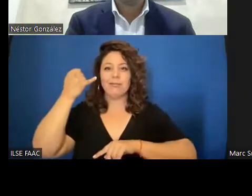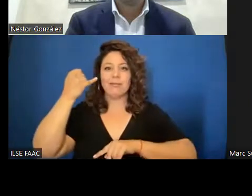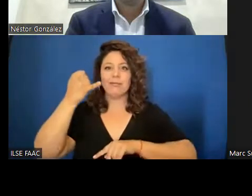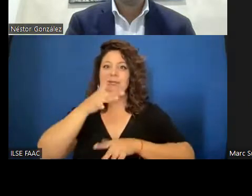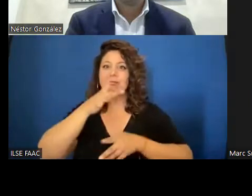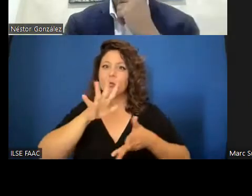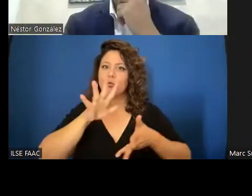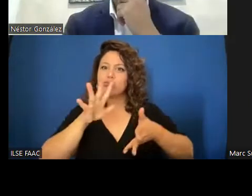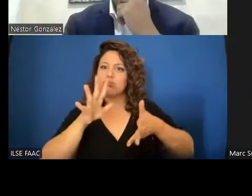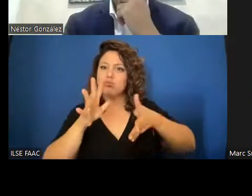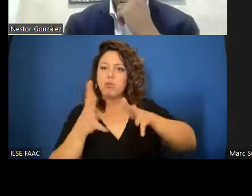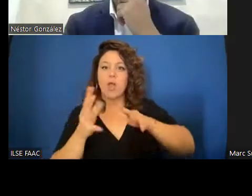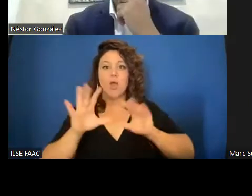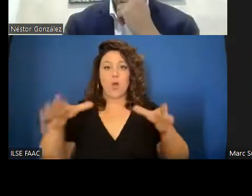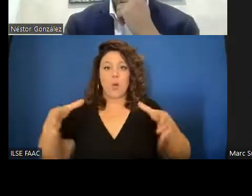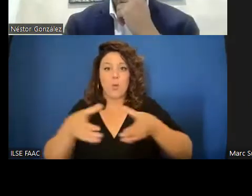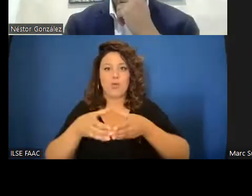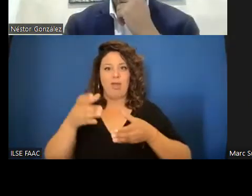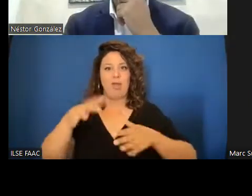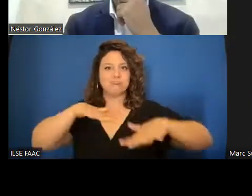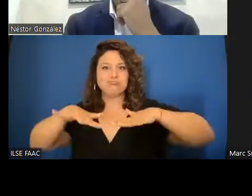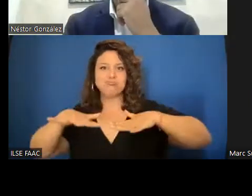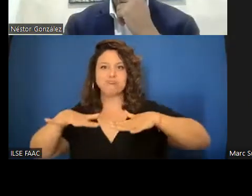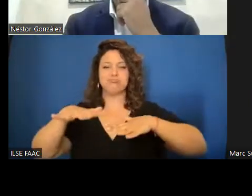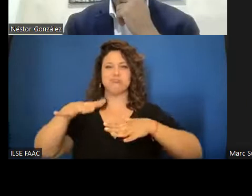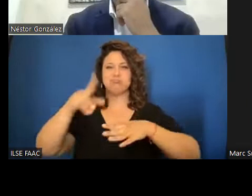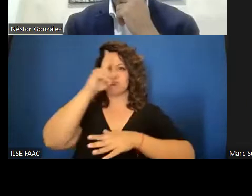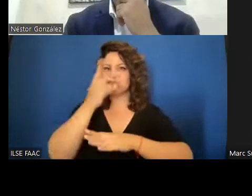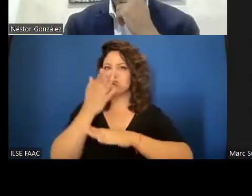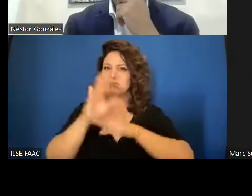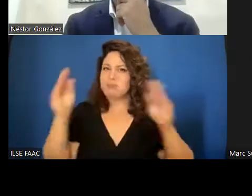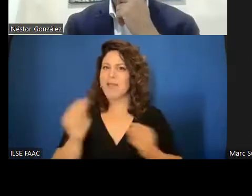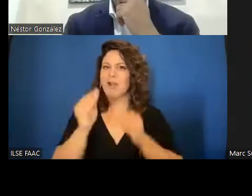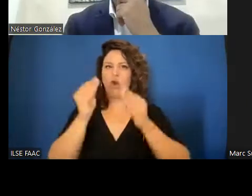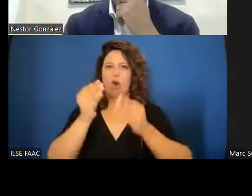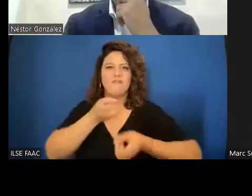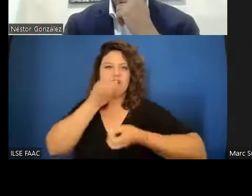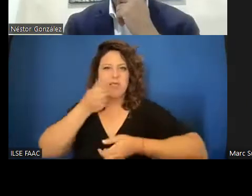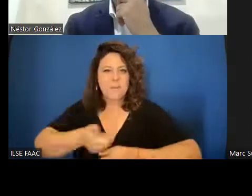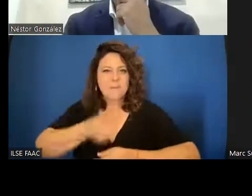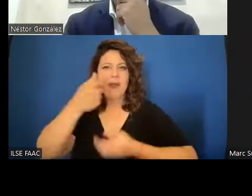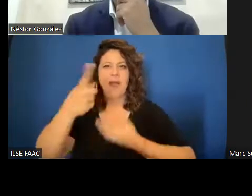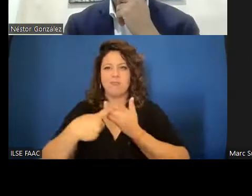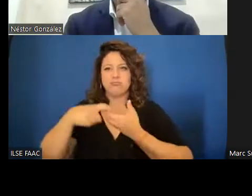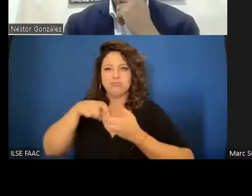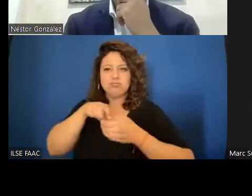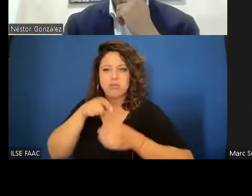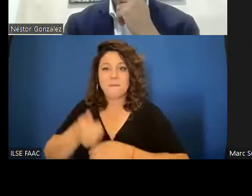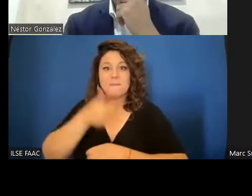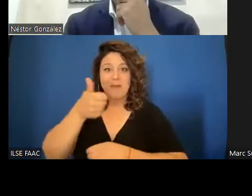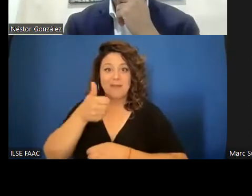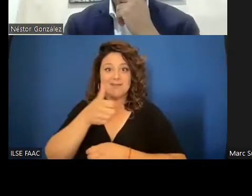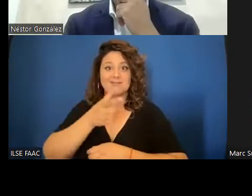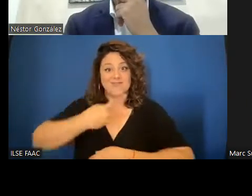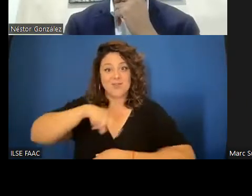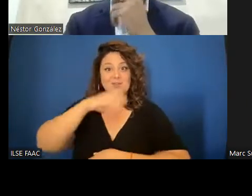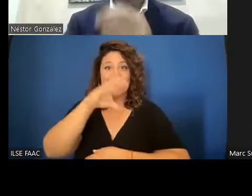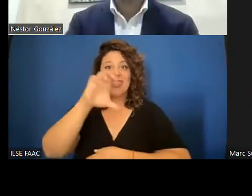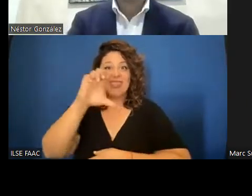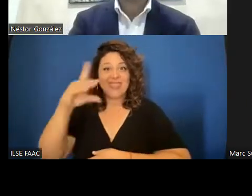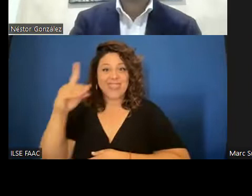más activa, con una actitud más informada y más participativa. Y en esta línea es donde el CED pues queremos